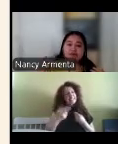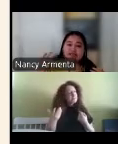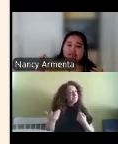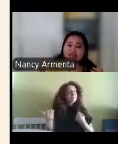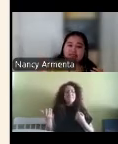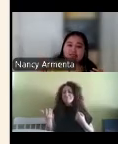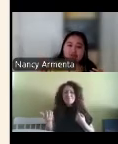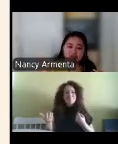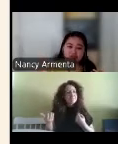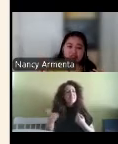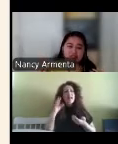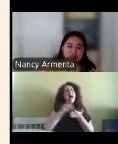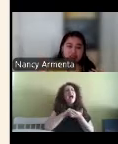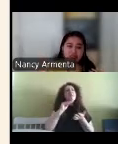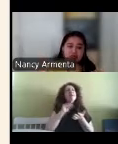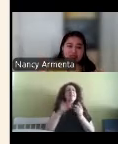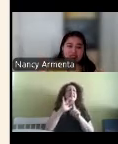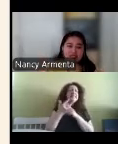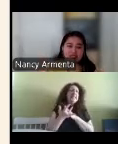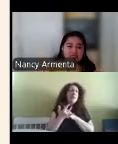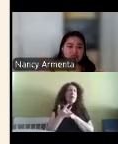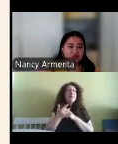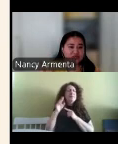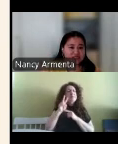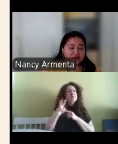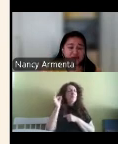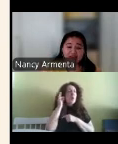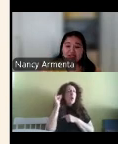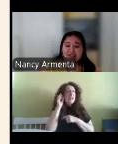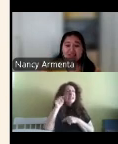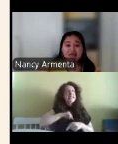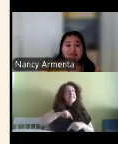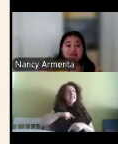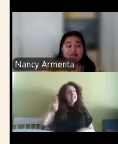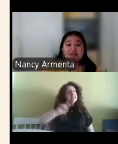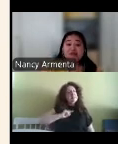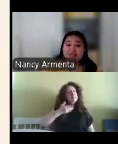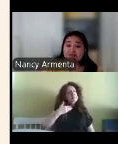se presentan situaciones en que las mujeres se sienten subestimadas,